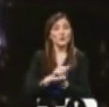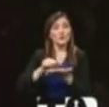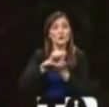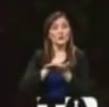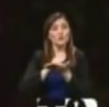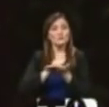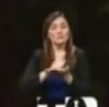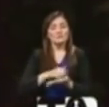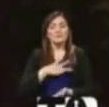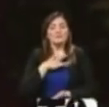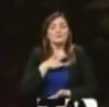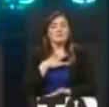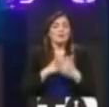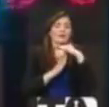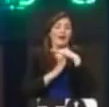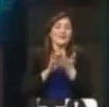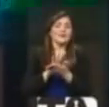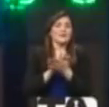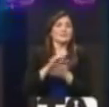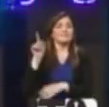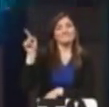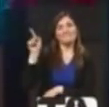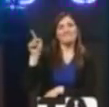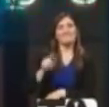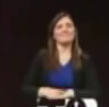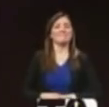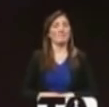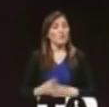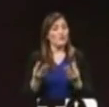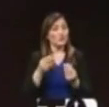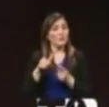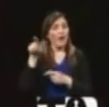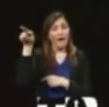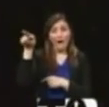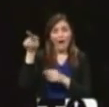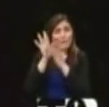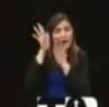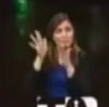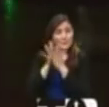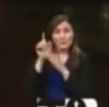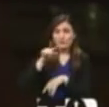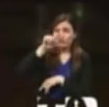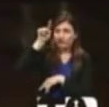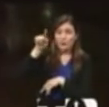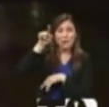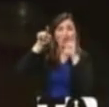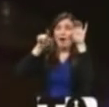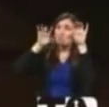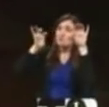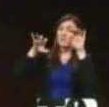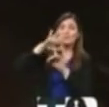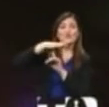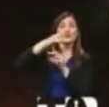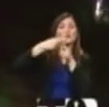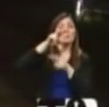se respira paz y tranquilidad es en Girón. Aquí decenas de figuras alusivas a la fecha adornan el bello parque 27